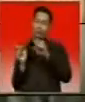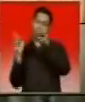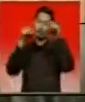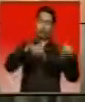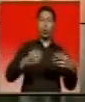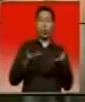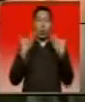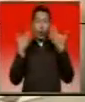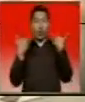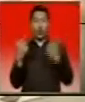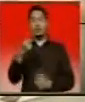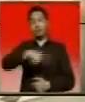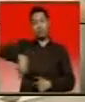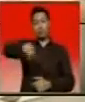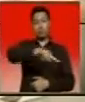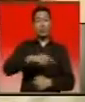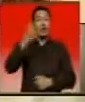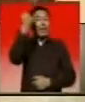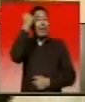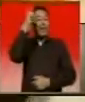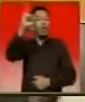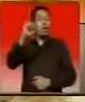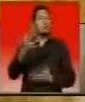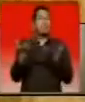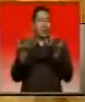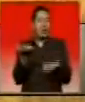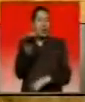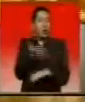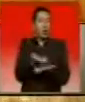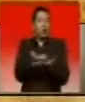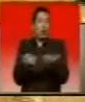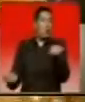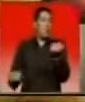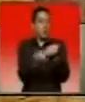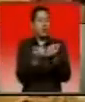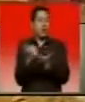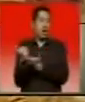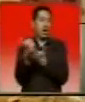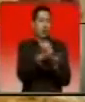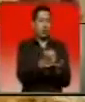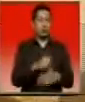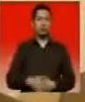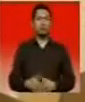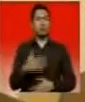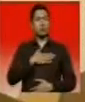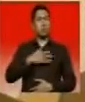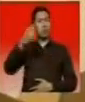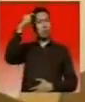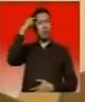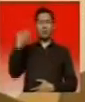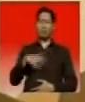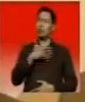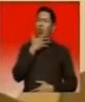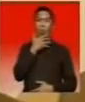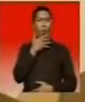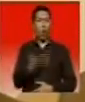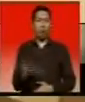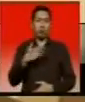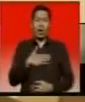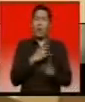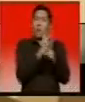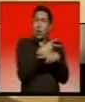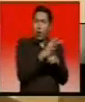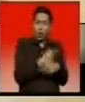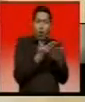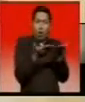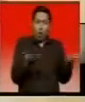esta iniciativa se busca fortalecer su economía. Me parece increíble, ¿no?, que mi producto se